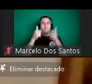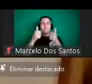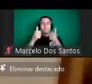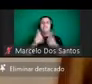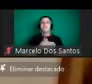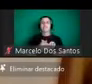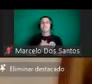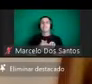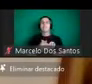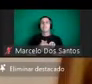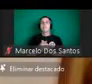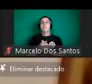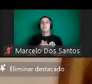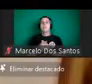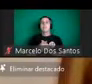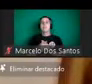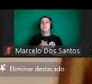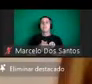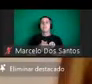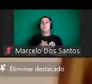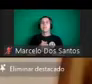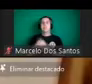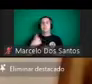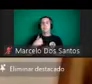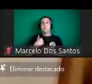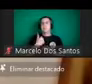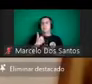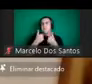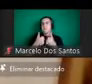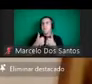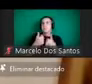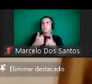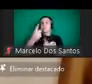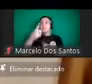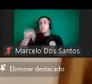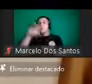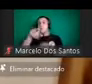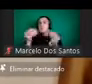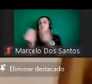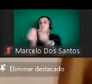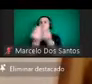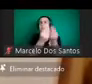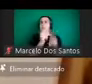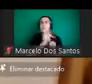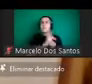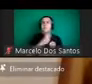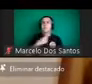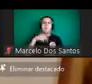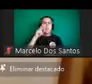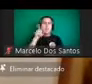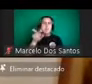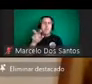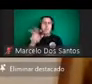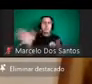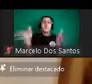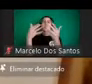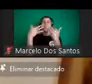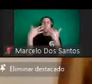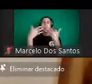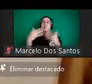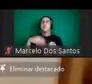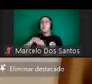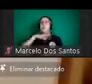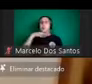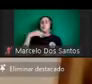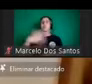Ya, demasiado bien. Estamos muchas personas realmente. Muy contentos de poder compartir con